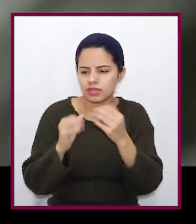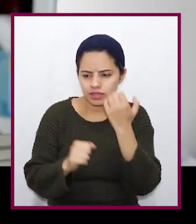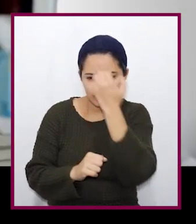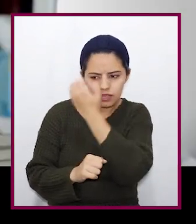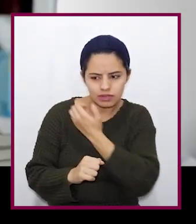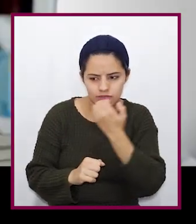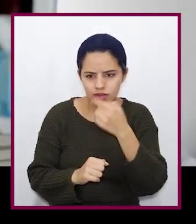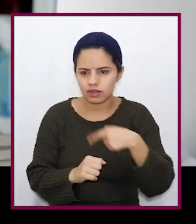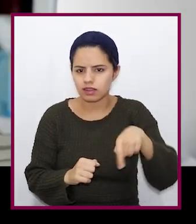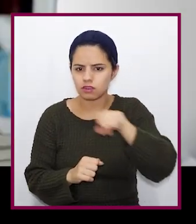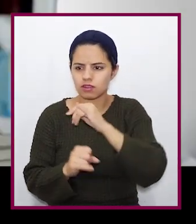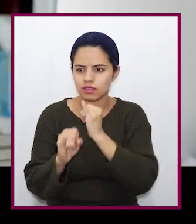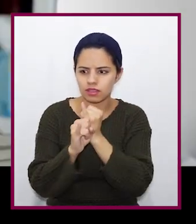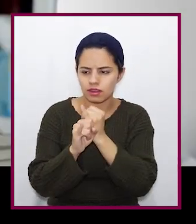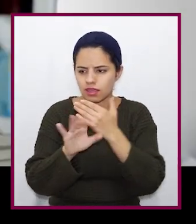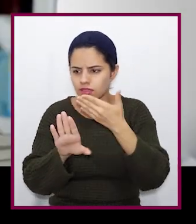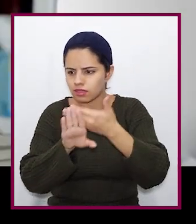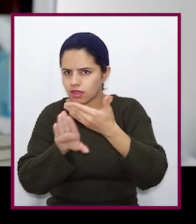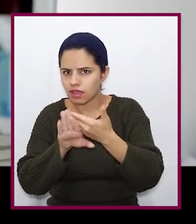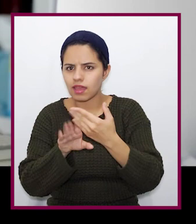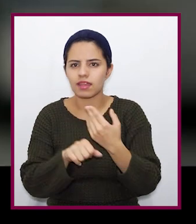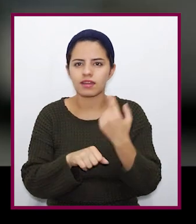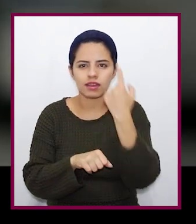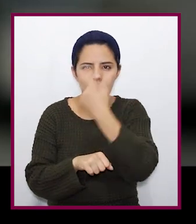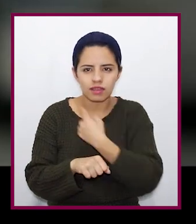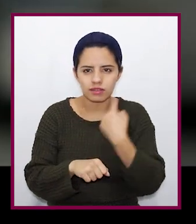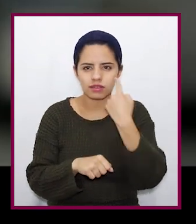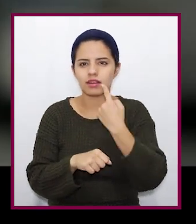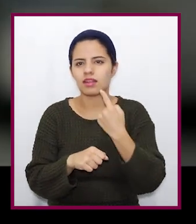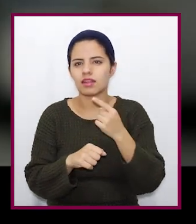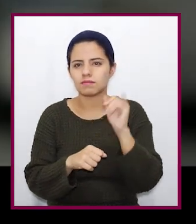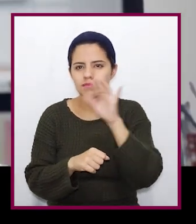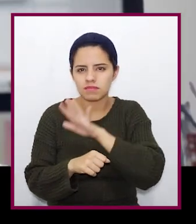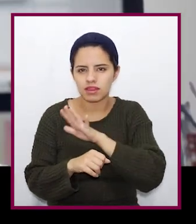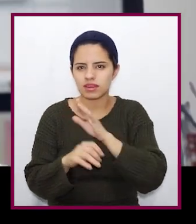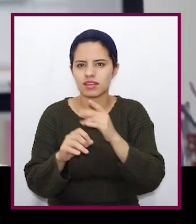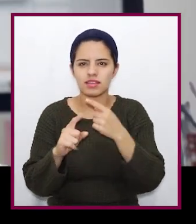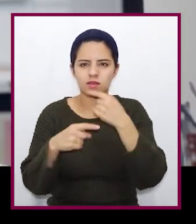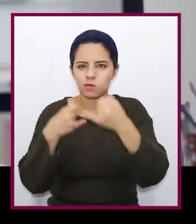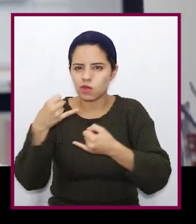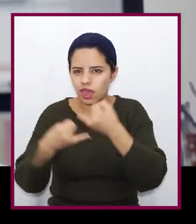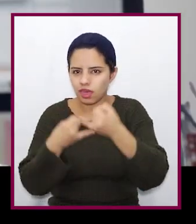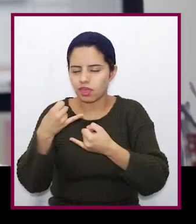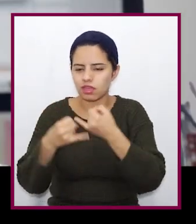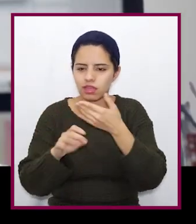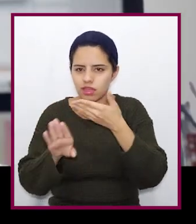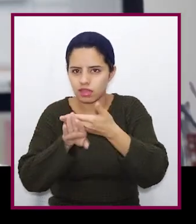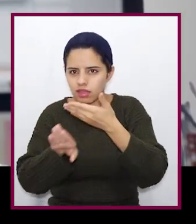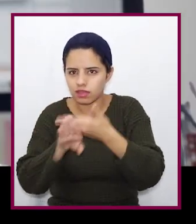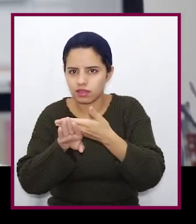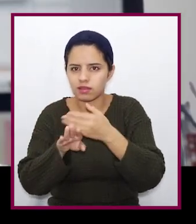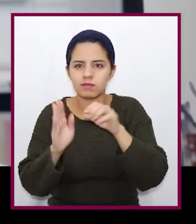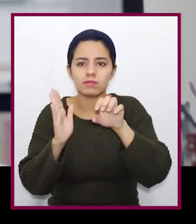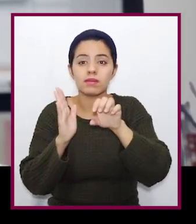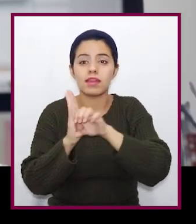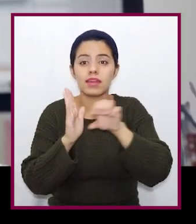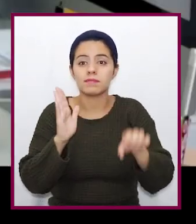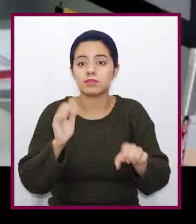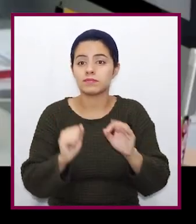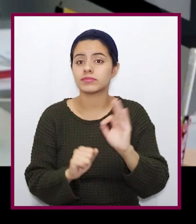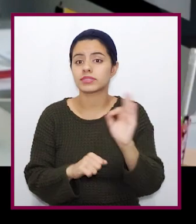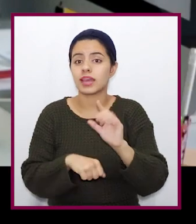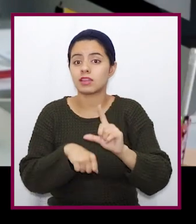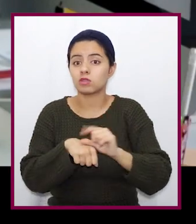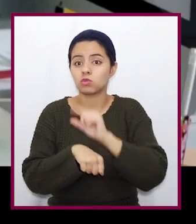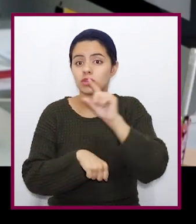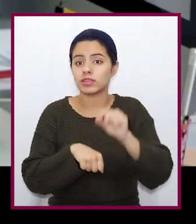digitales, memes, bots, troleo y las causas que hay detrás de que, por ejemplo, un tuit se convierta